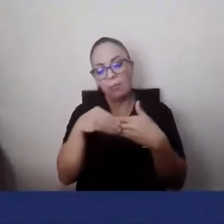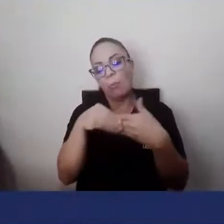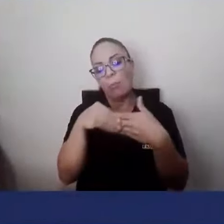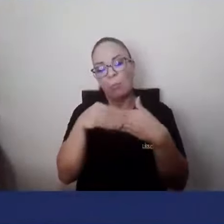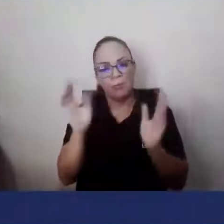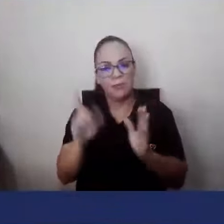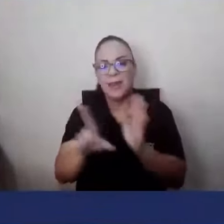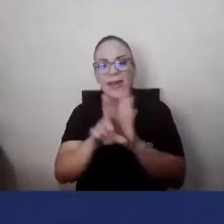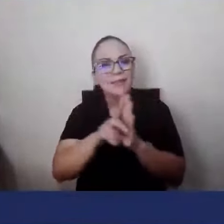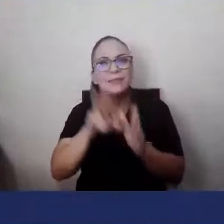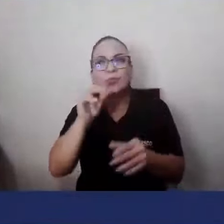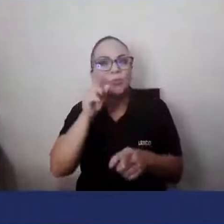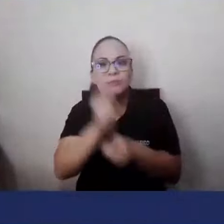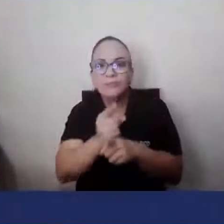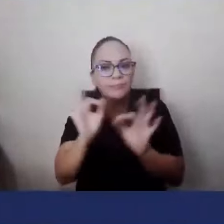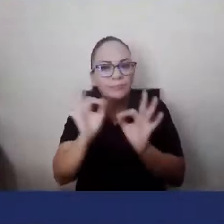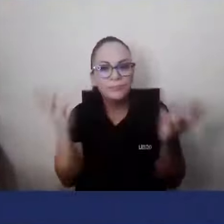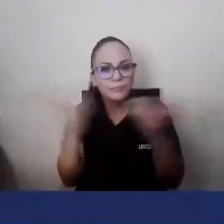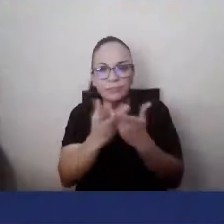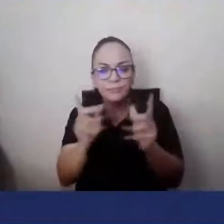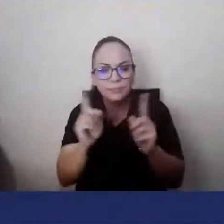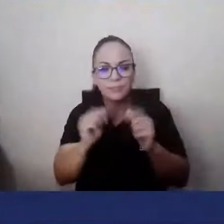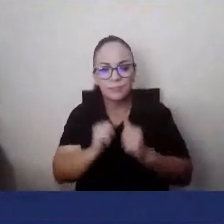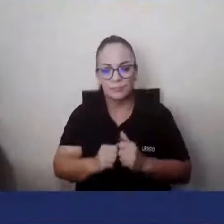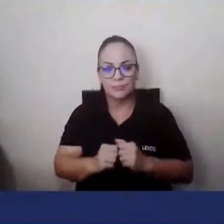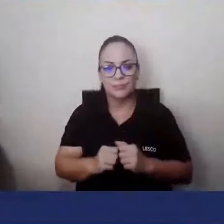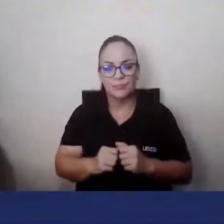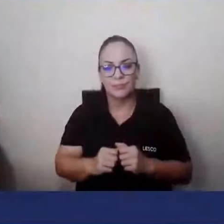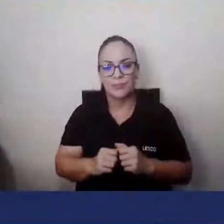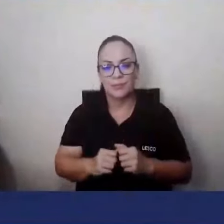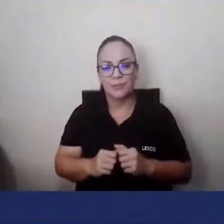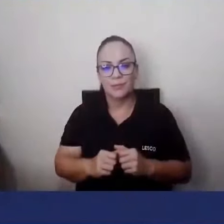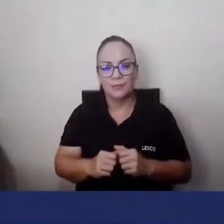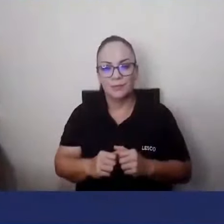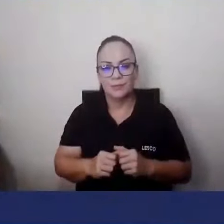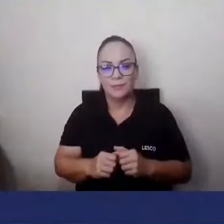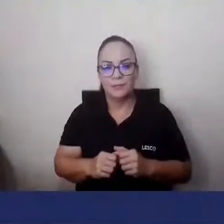ineficaces, y de la mano del amable